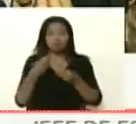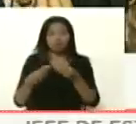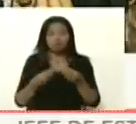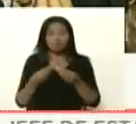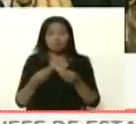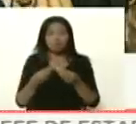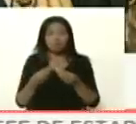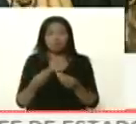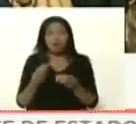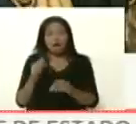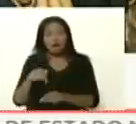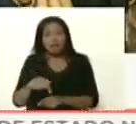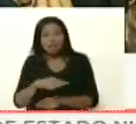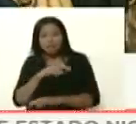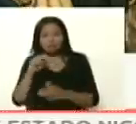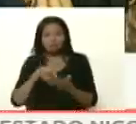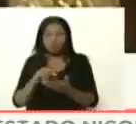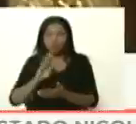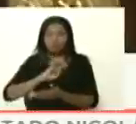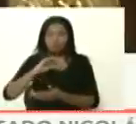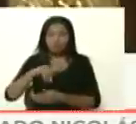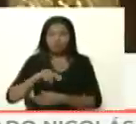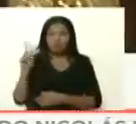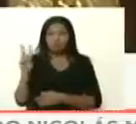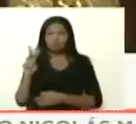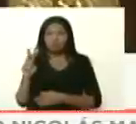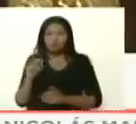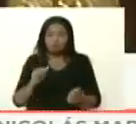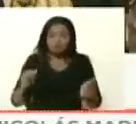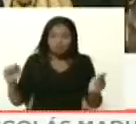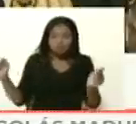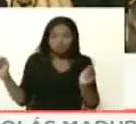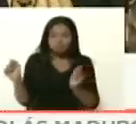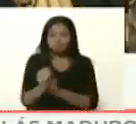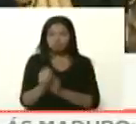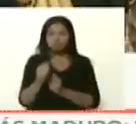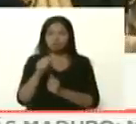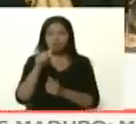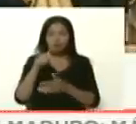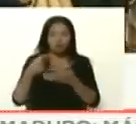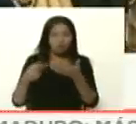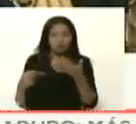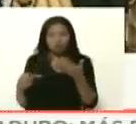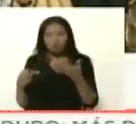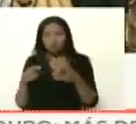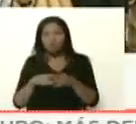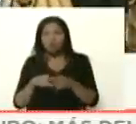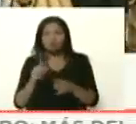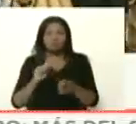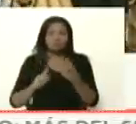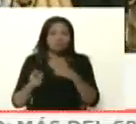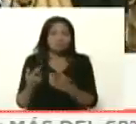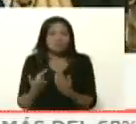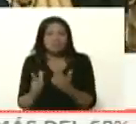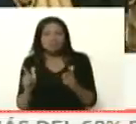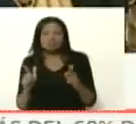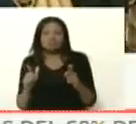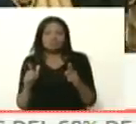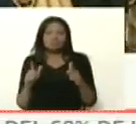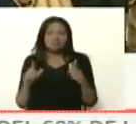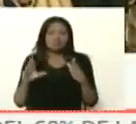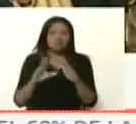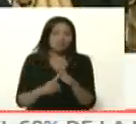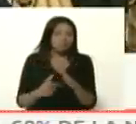con la mano de obra nacional, sustituyendo puntos de cuenta, dependencia,